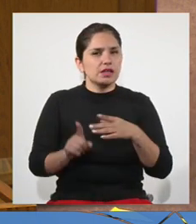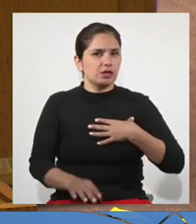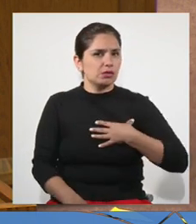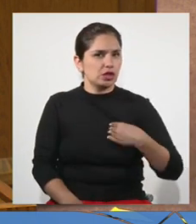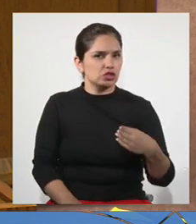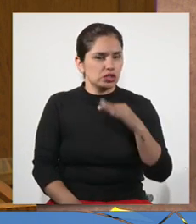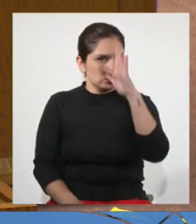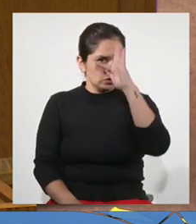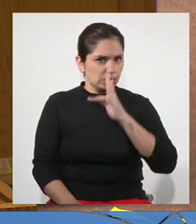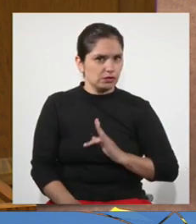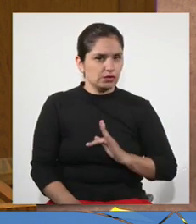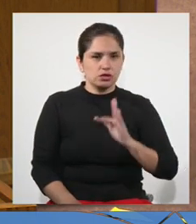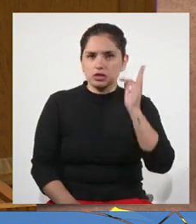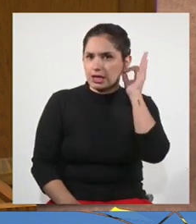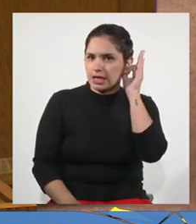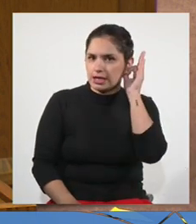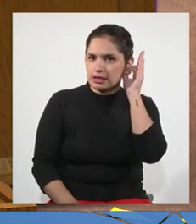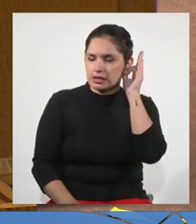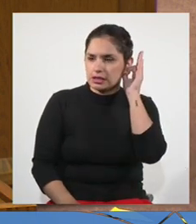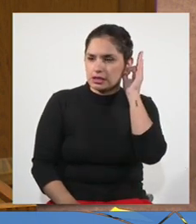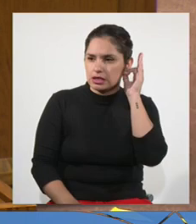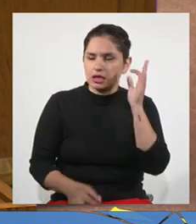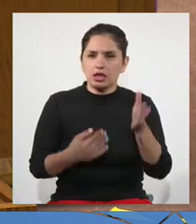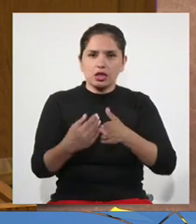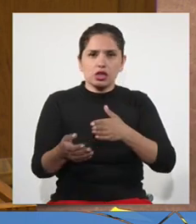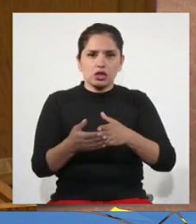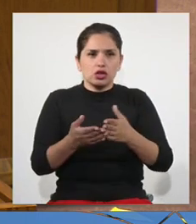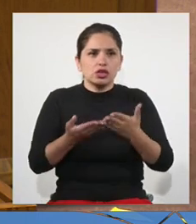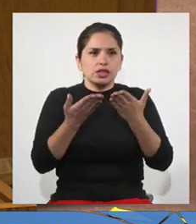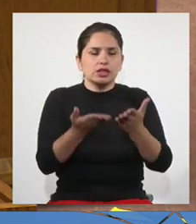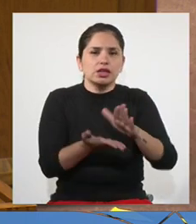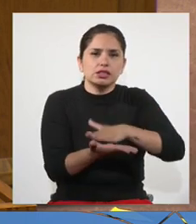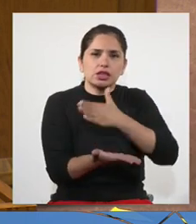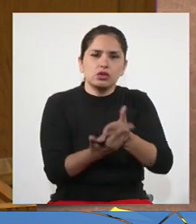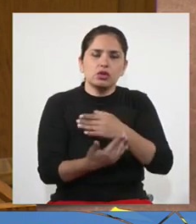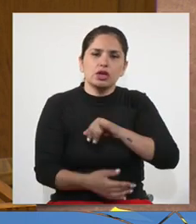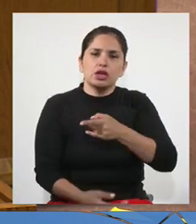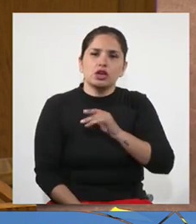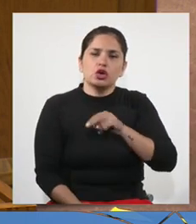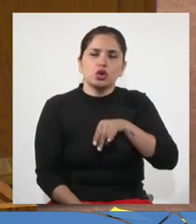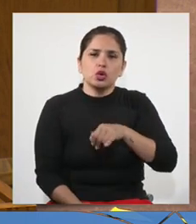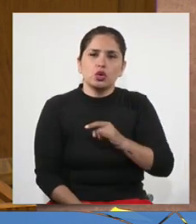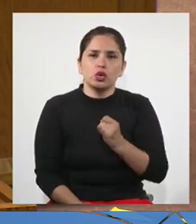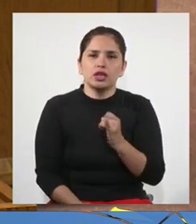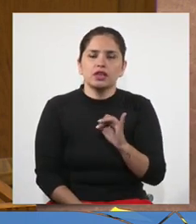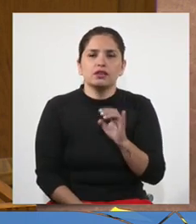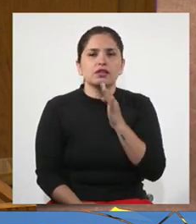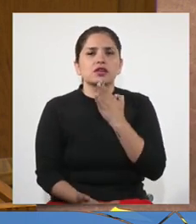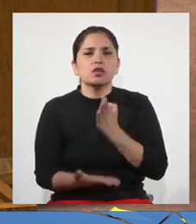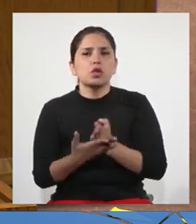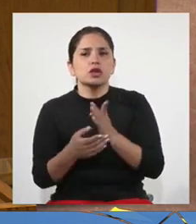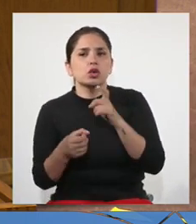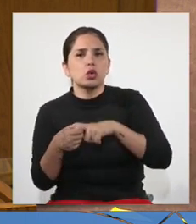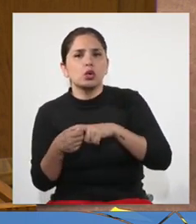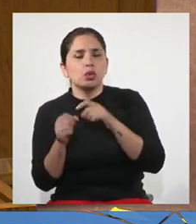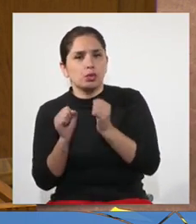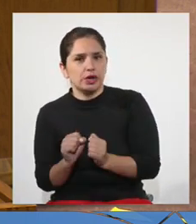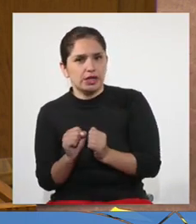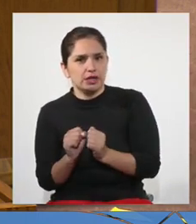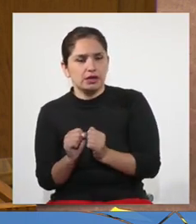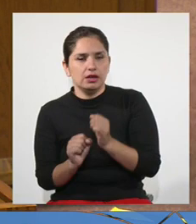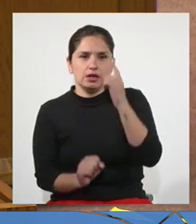de funcionarias en cuanto a dónde se atienden. ¿Ah? En el caso de la Junji, señala que cuando existan cupos pueden estar,